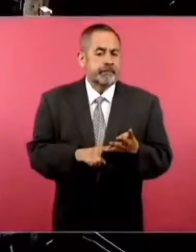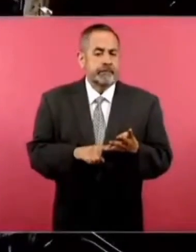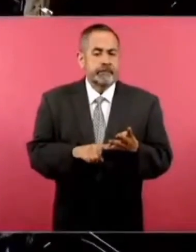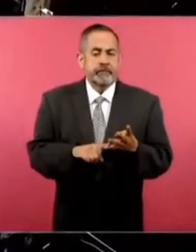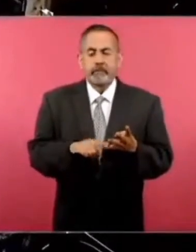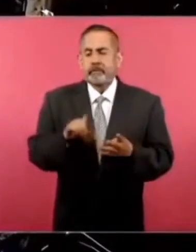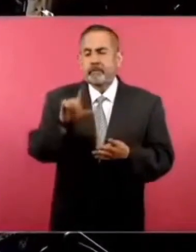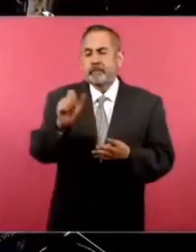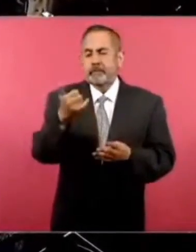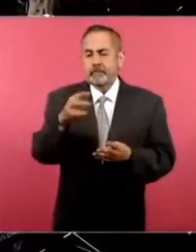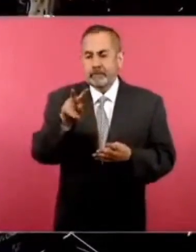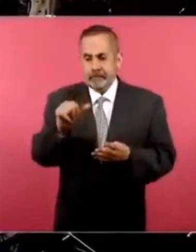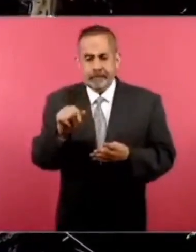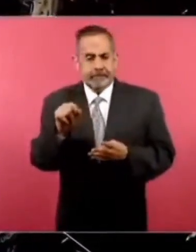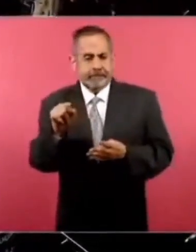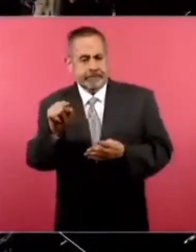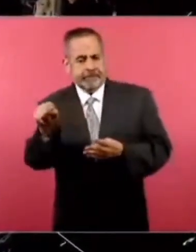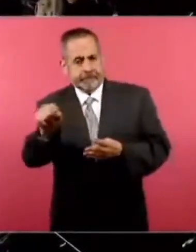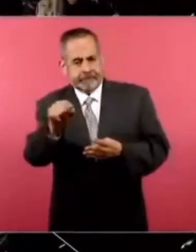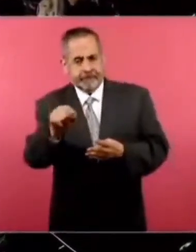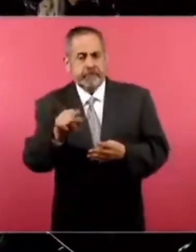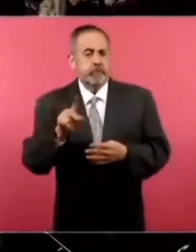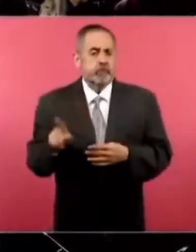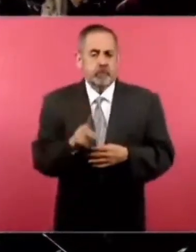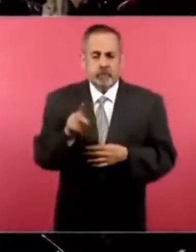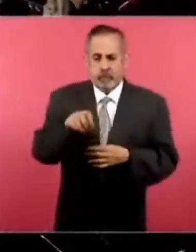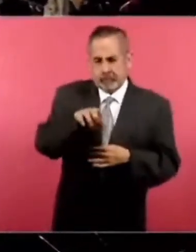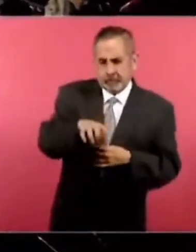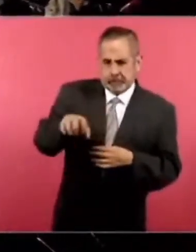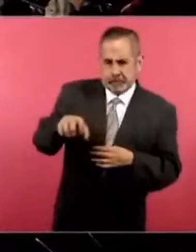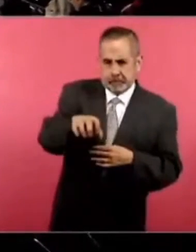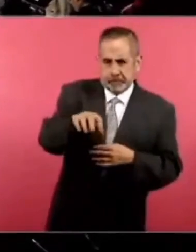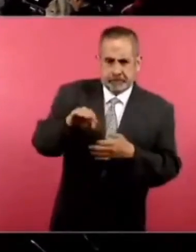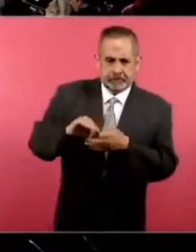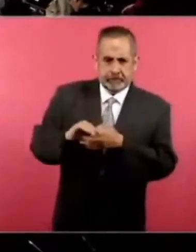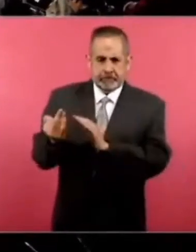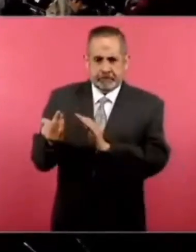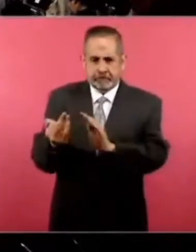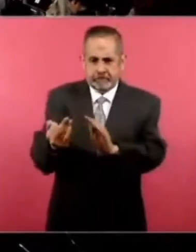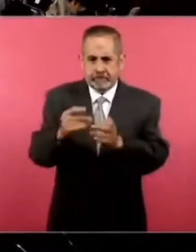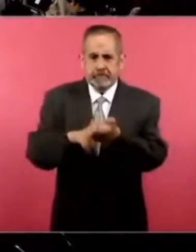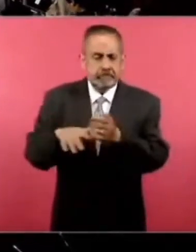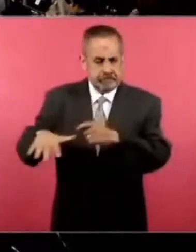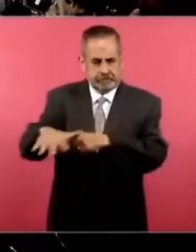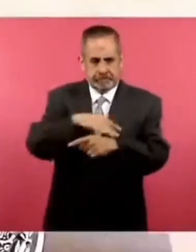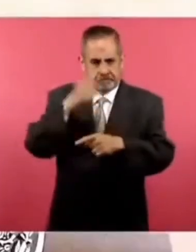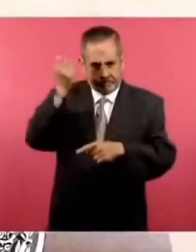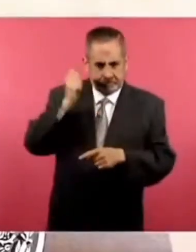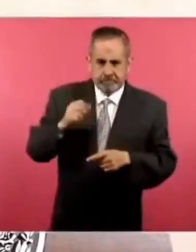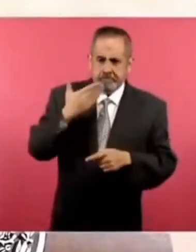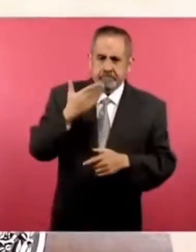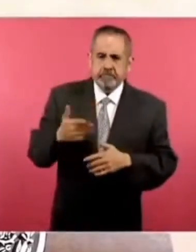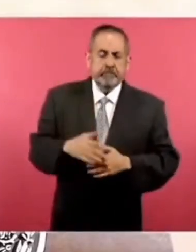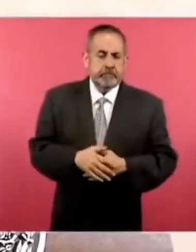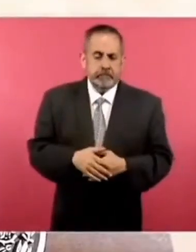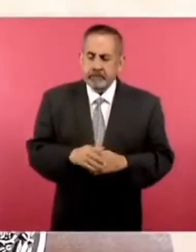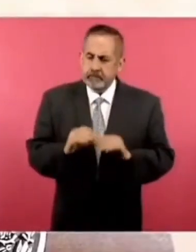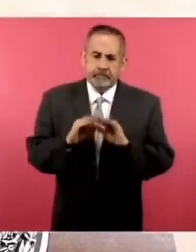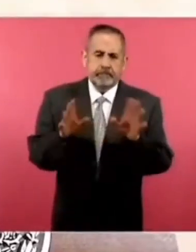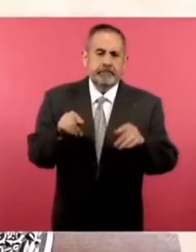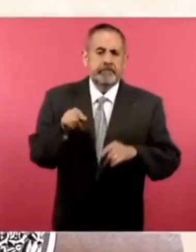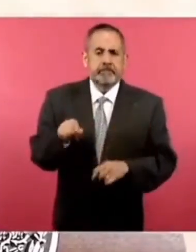Sinaloa de Leyva, toda esa región de Sinaloa, y desde